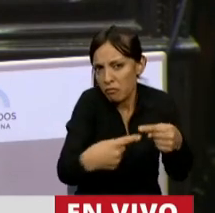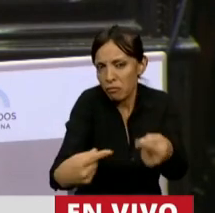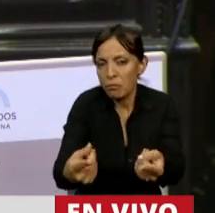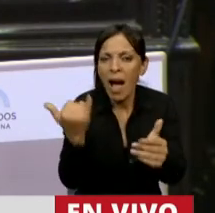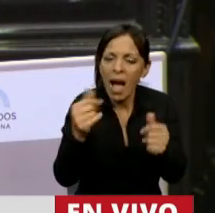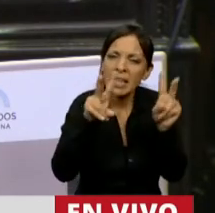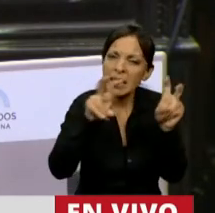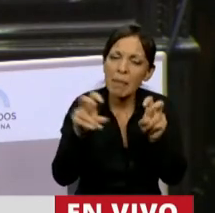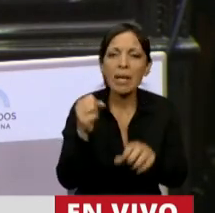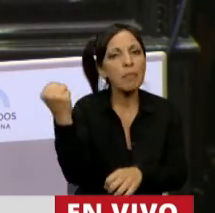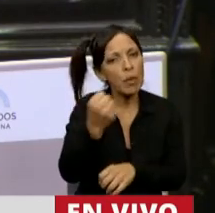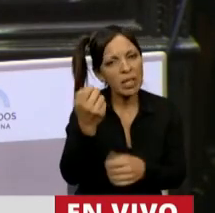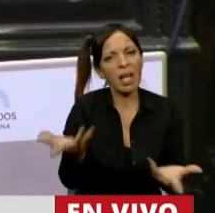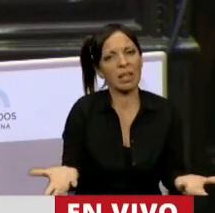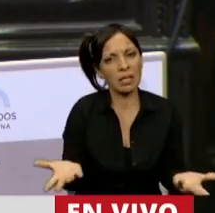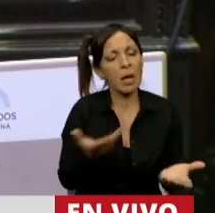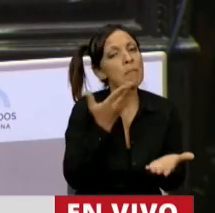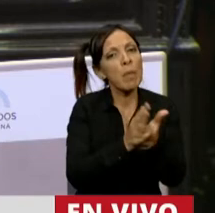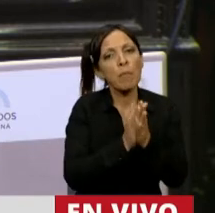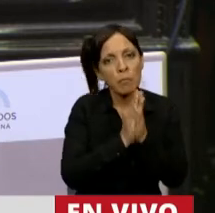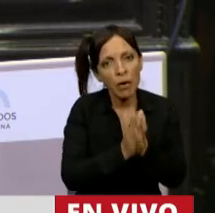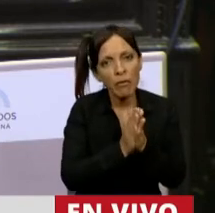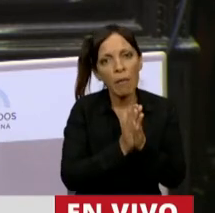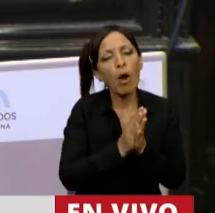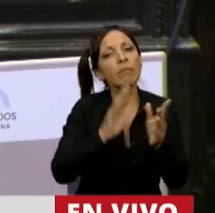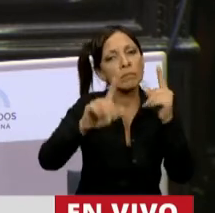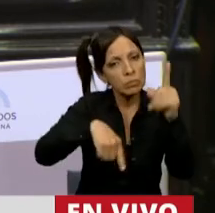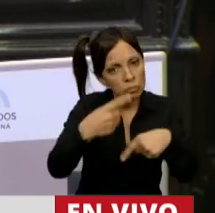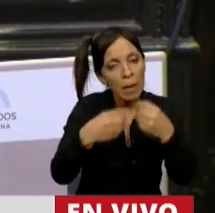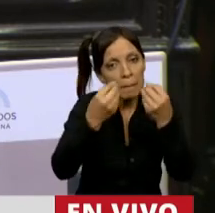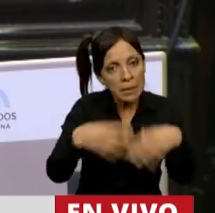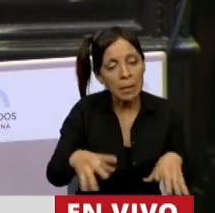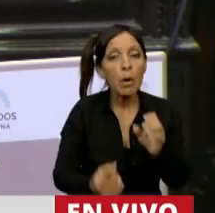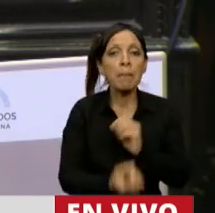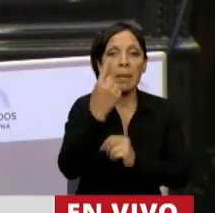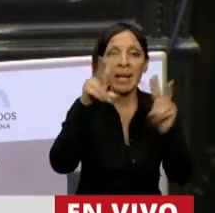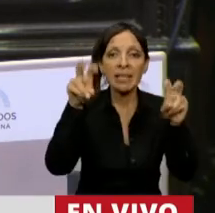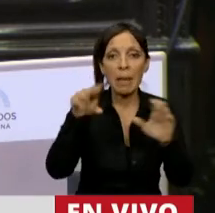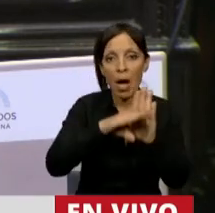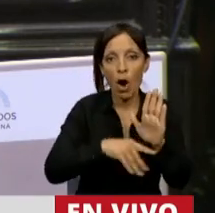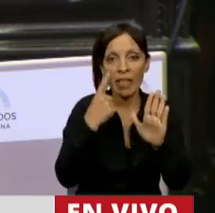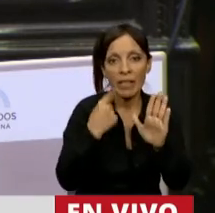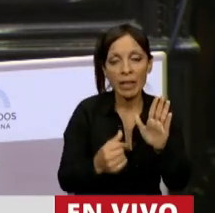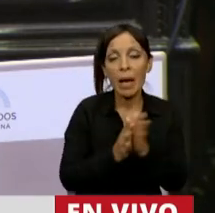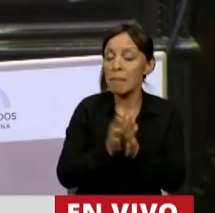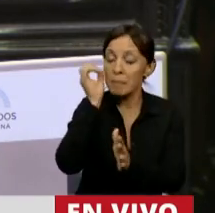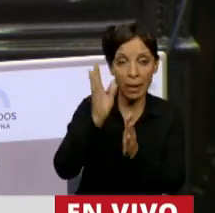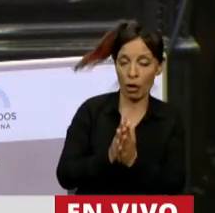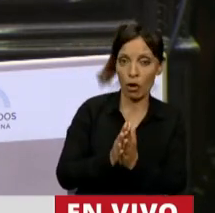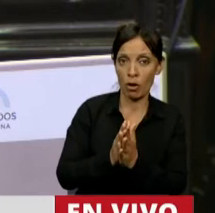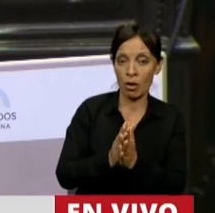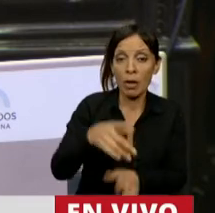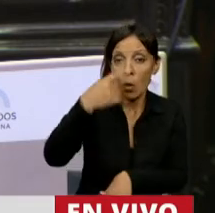un montón de temas muy importantes para tratar. Le pedimos que podamos pasar al tratamiento del primer tema del orden del día. Y perdón, presidente,